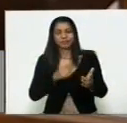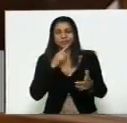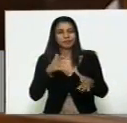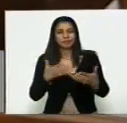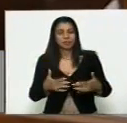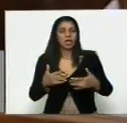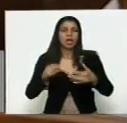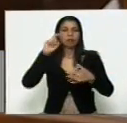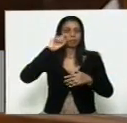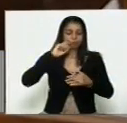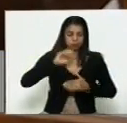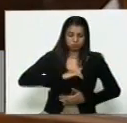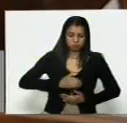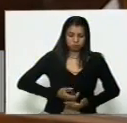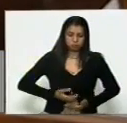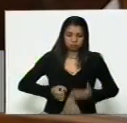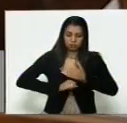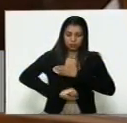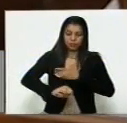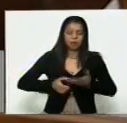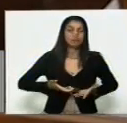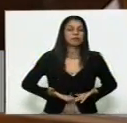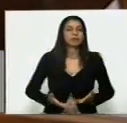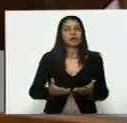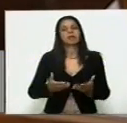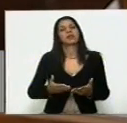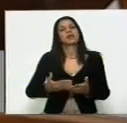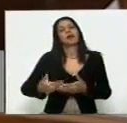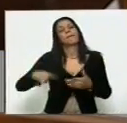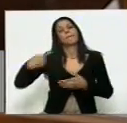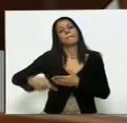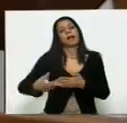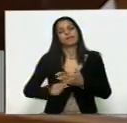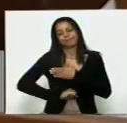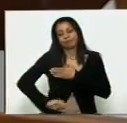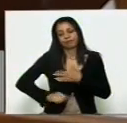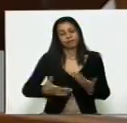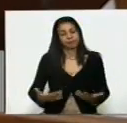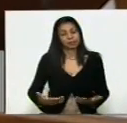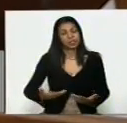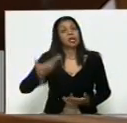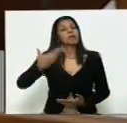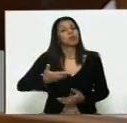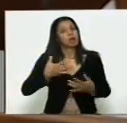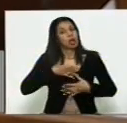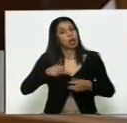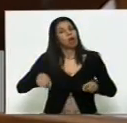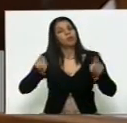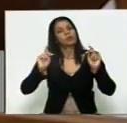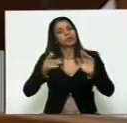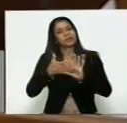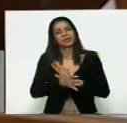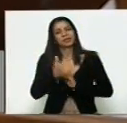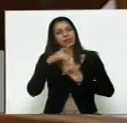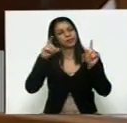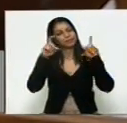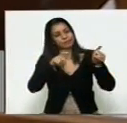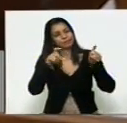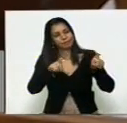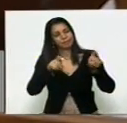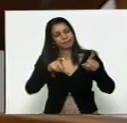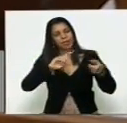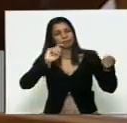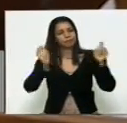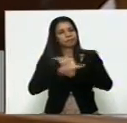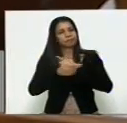el parto, nacimiento y posparto debe considerarse una oportunidad privilegiada para la formación y